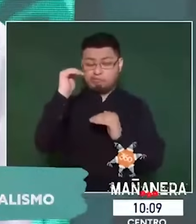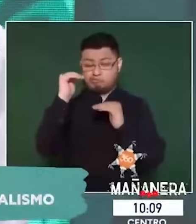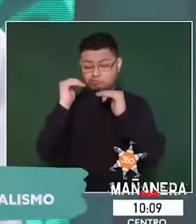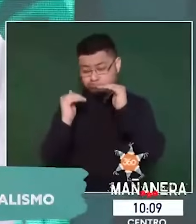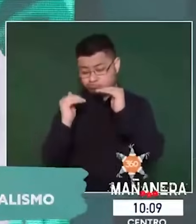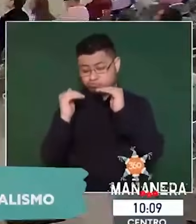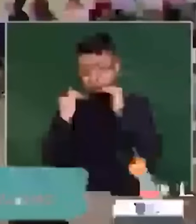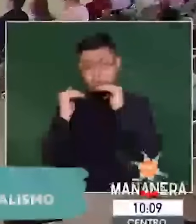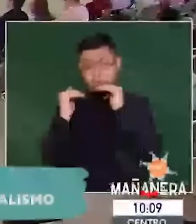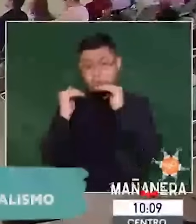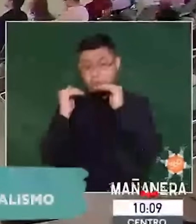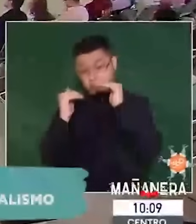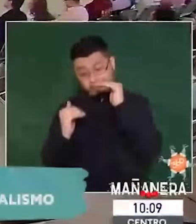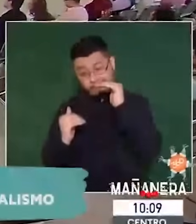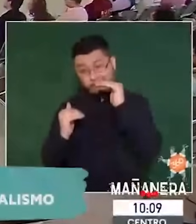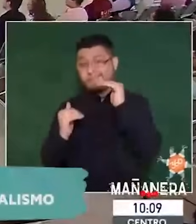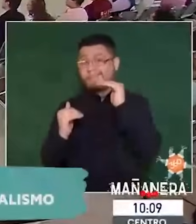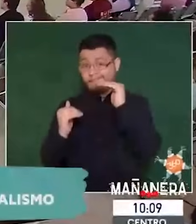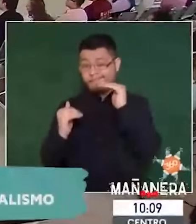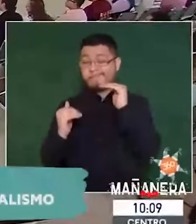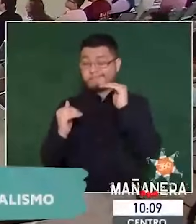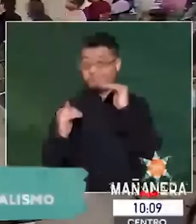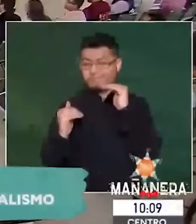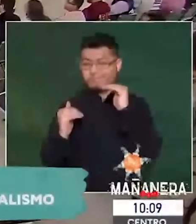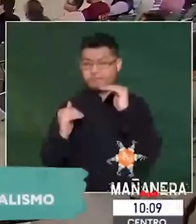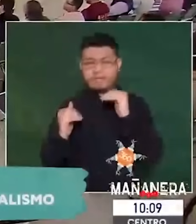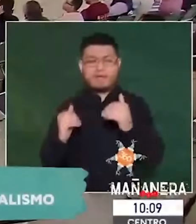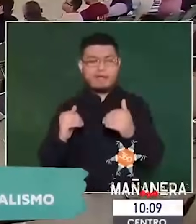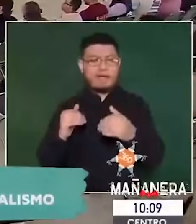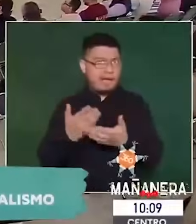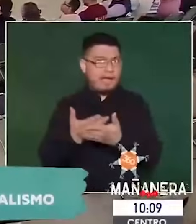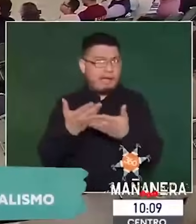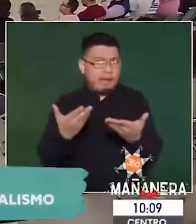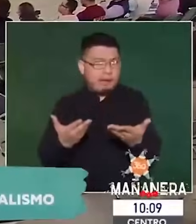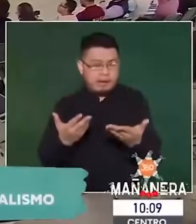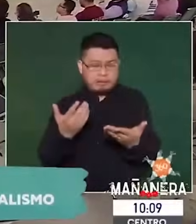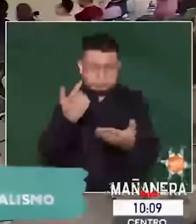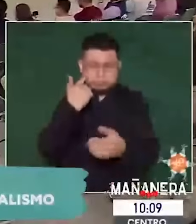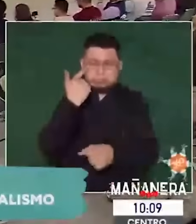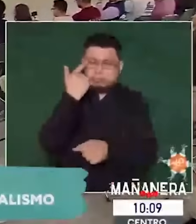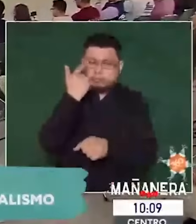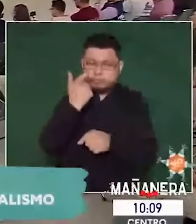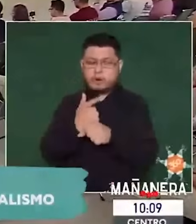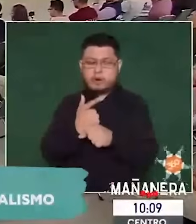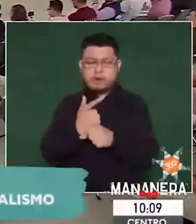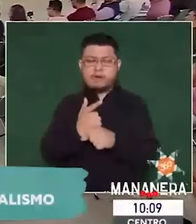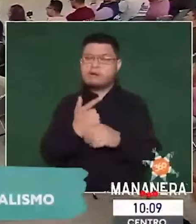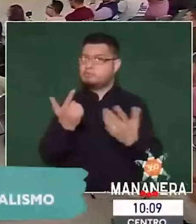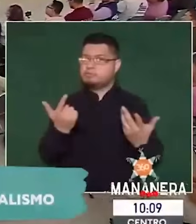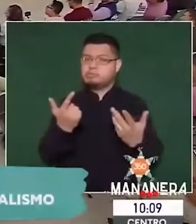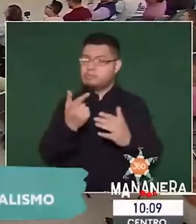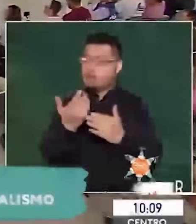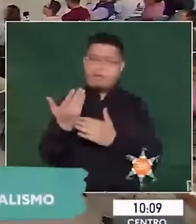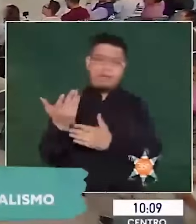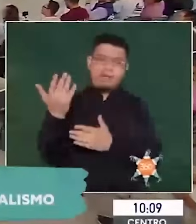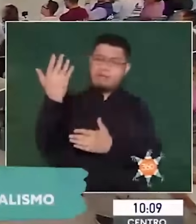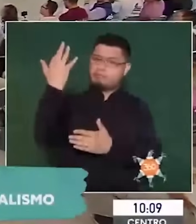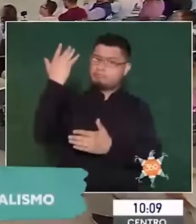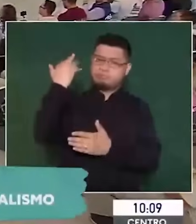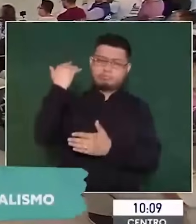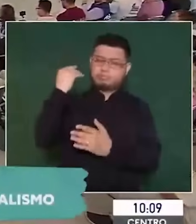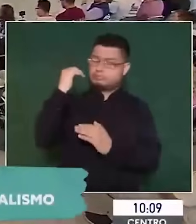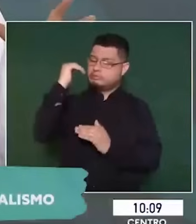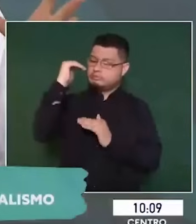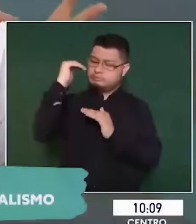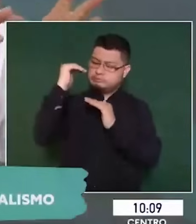Por eso la media es cero crecimiento en el sureste. Eso